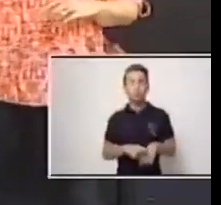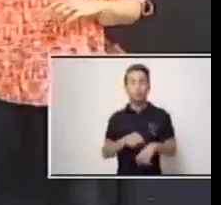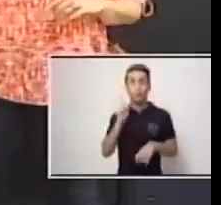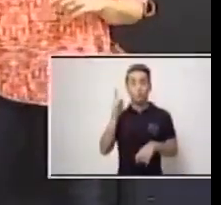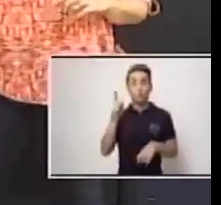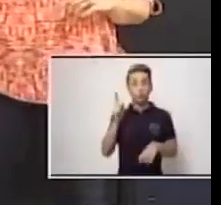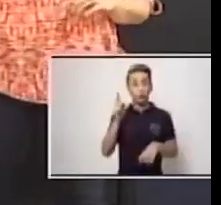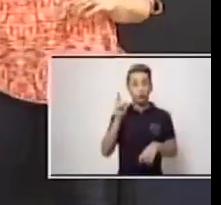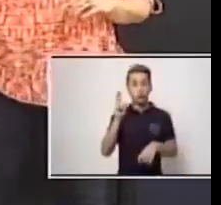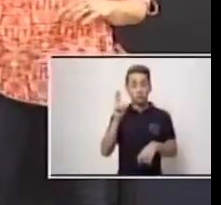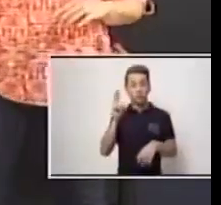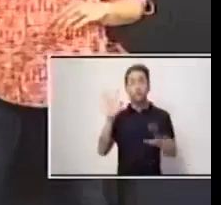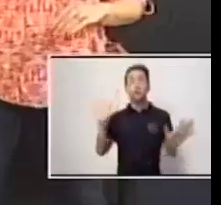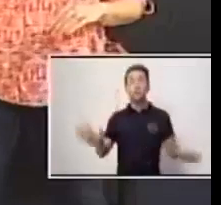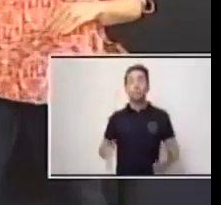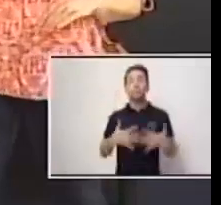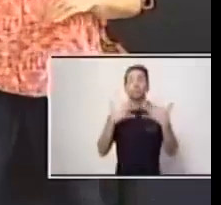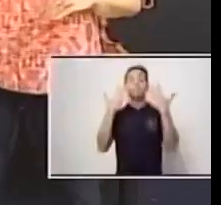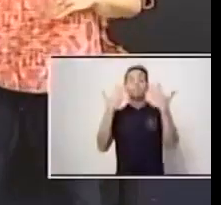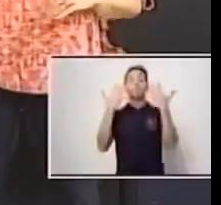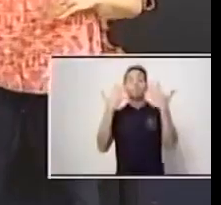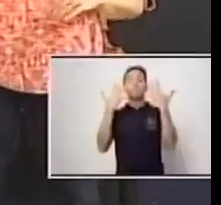Prevenidos y...